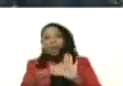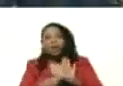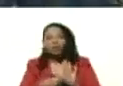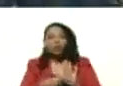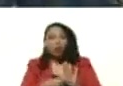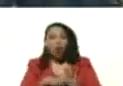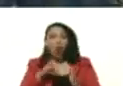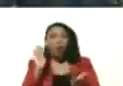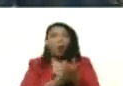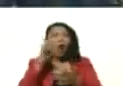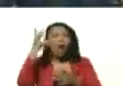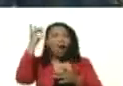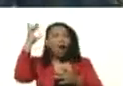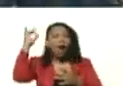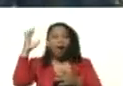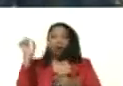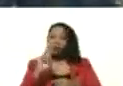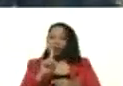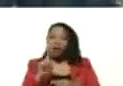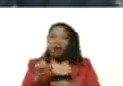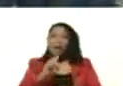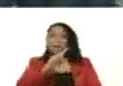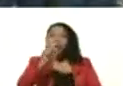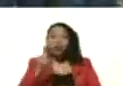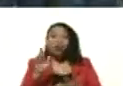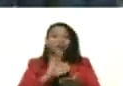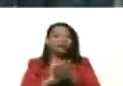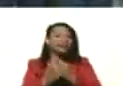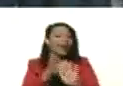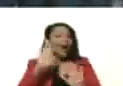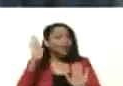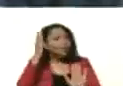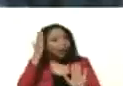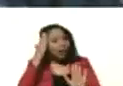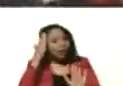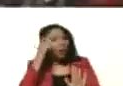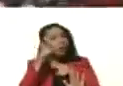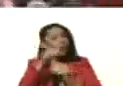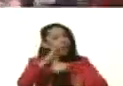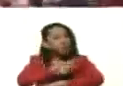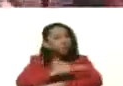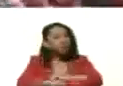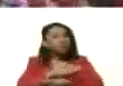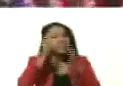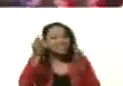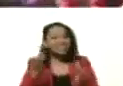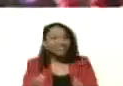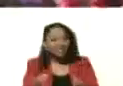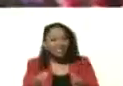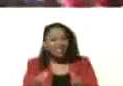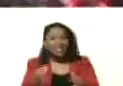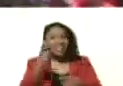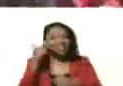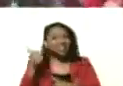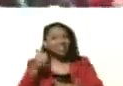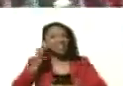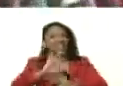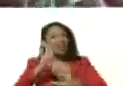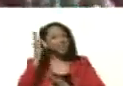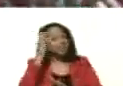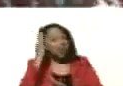No se pongan a inventar. Si le preguntan, ya ella sabe, así que haga caso, pórtese bien, que ya ella sabe que lo que le